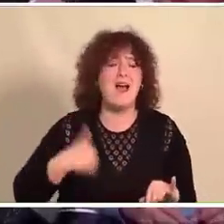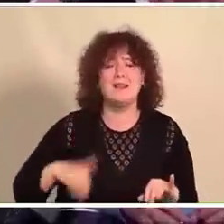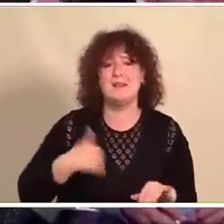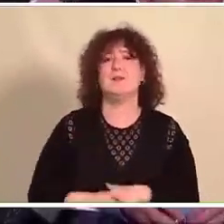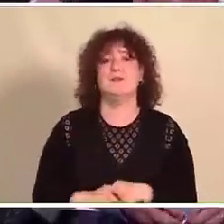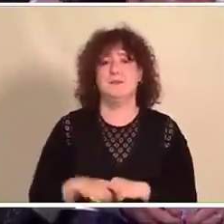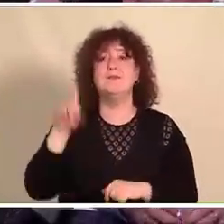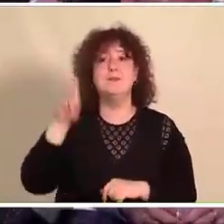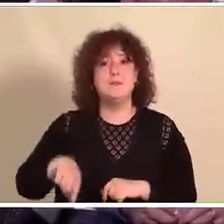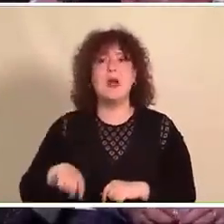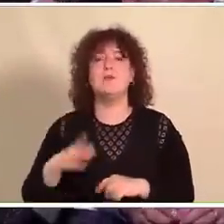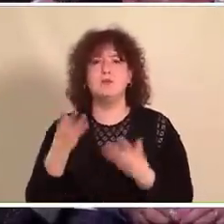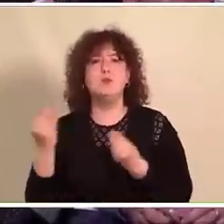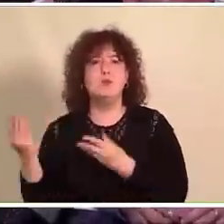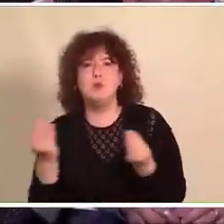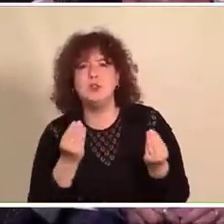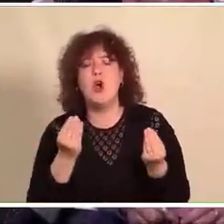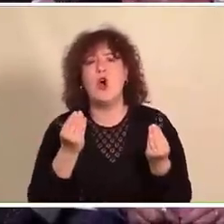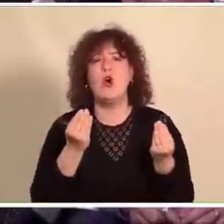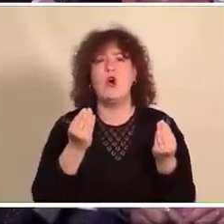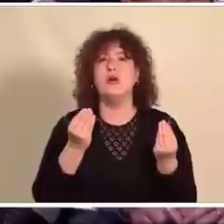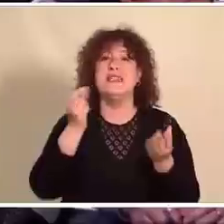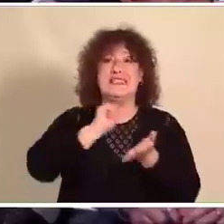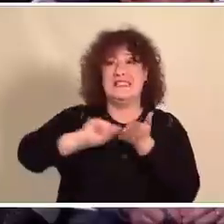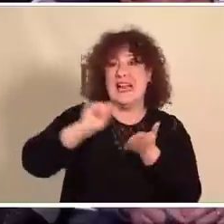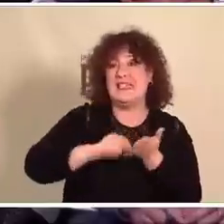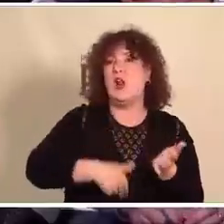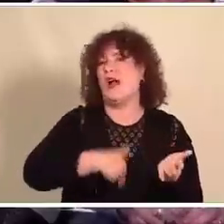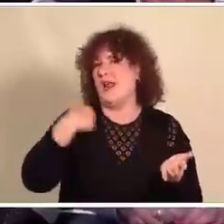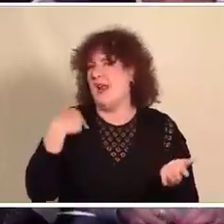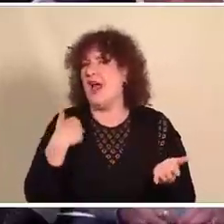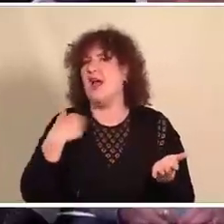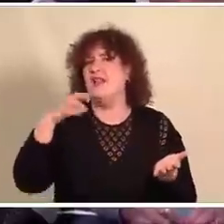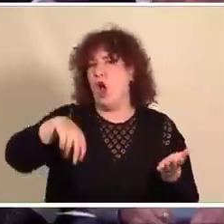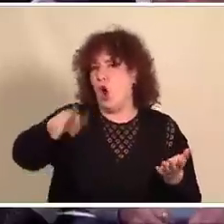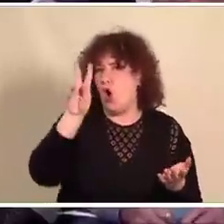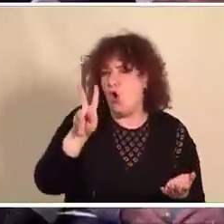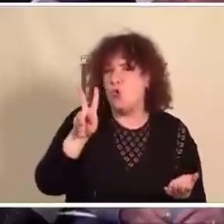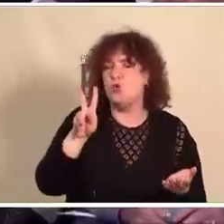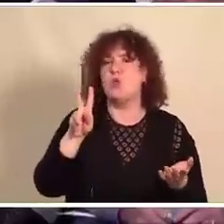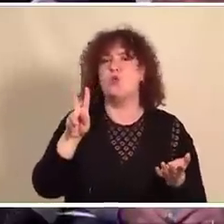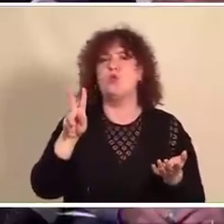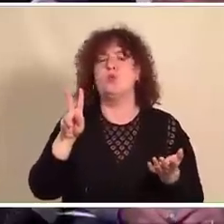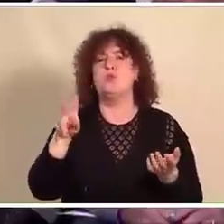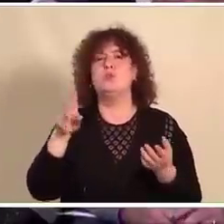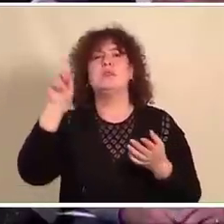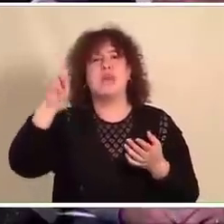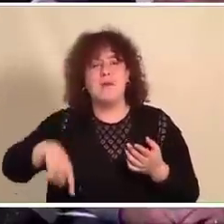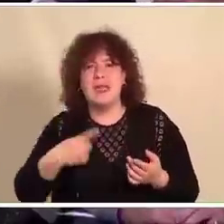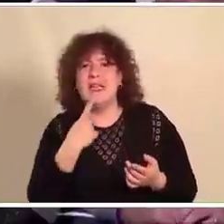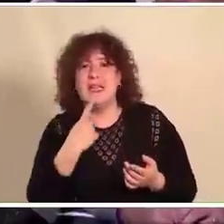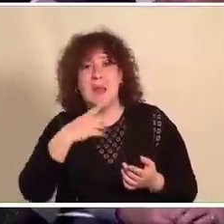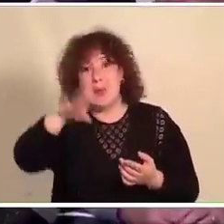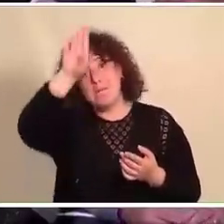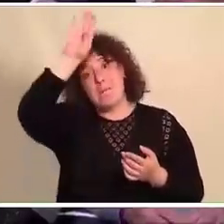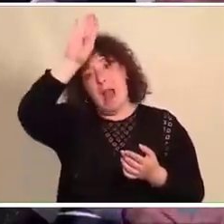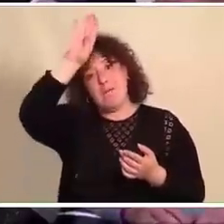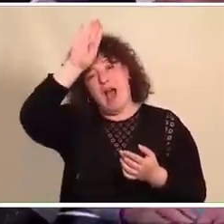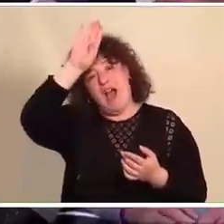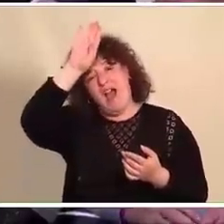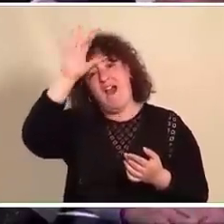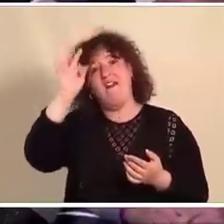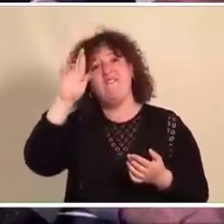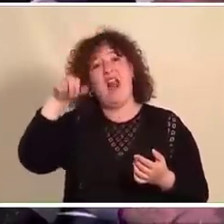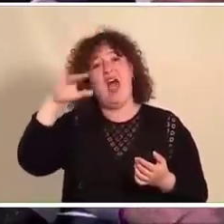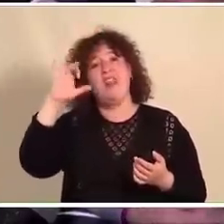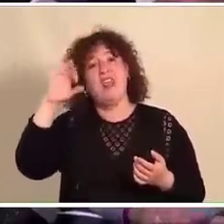nuestro país lo está diciendo el secretario general de las Naciones Unidas y también lo está diciendo el Papa Francisco y el